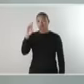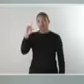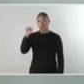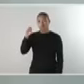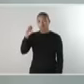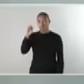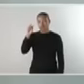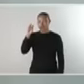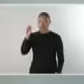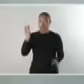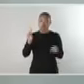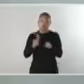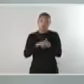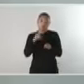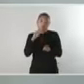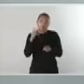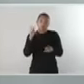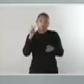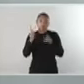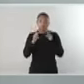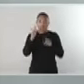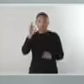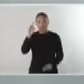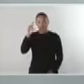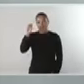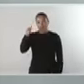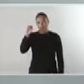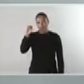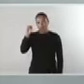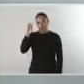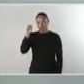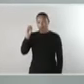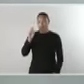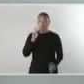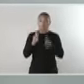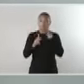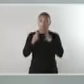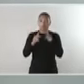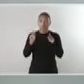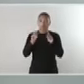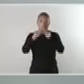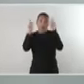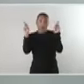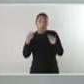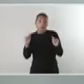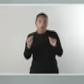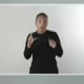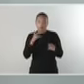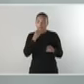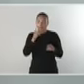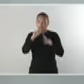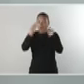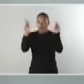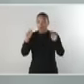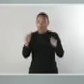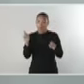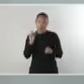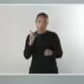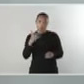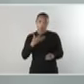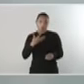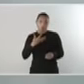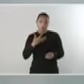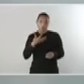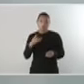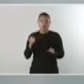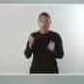seguridad Cuando está el narcotráfico con ellos hablando Francisco de que va a haber tranquilidad y paz cuando tiene un